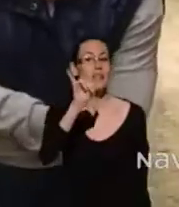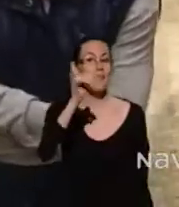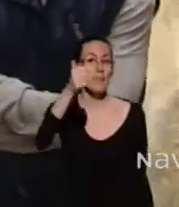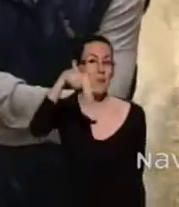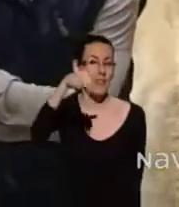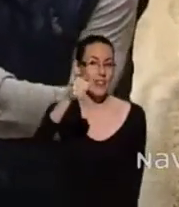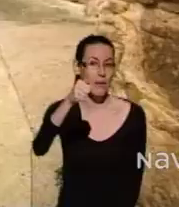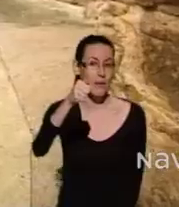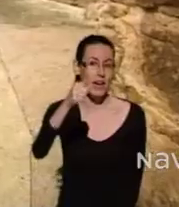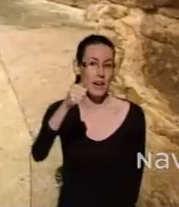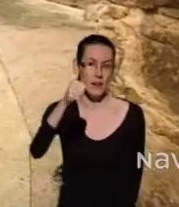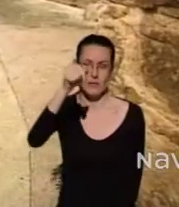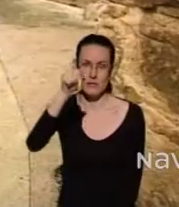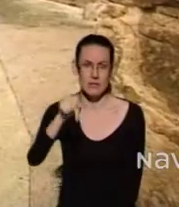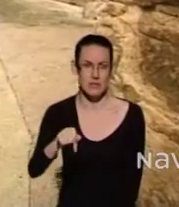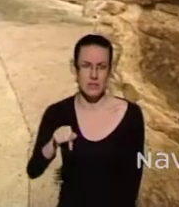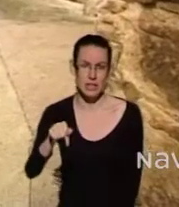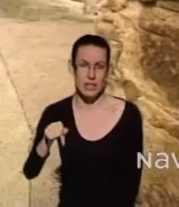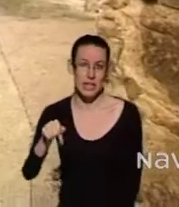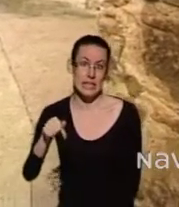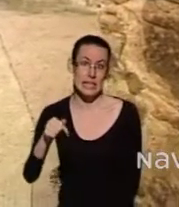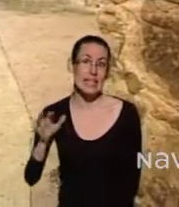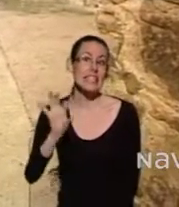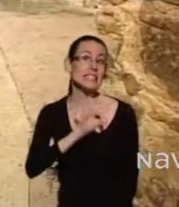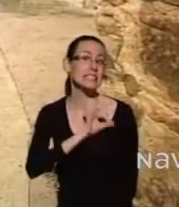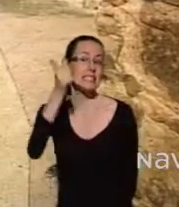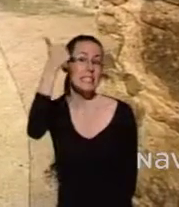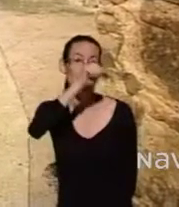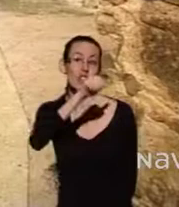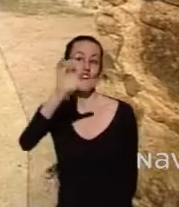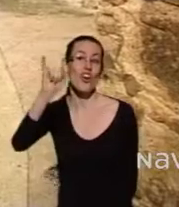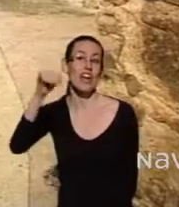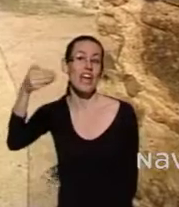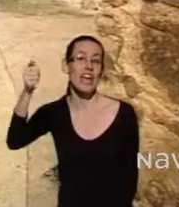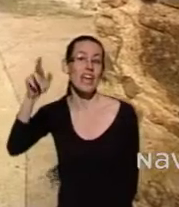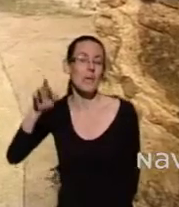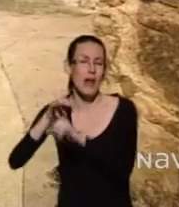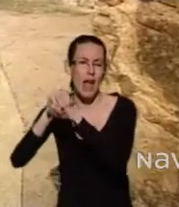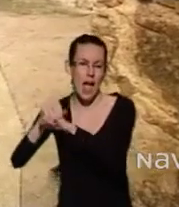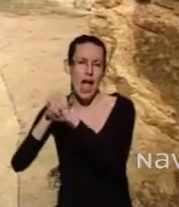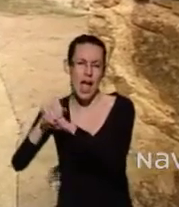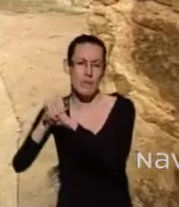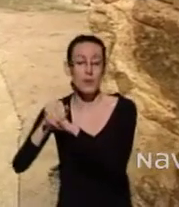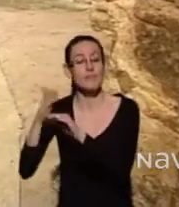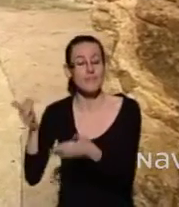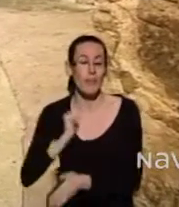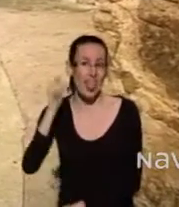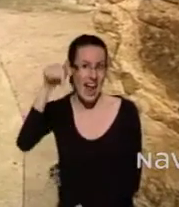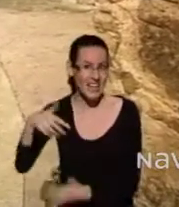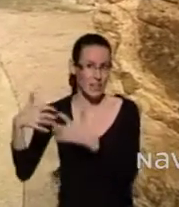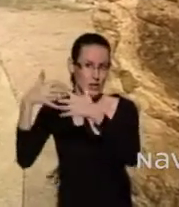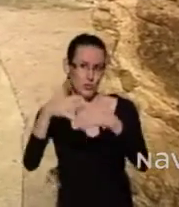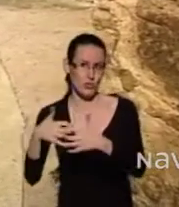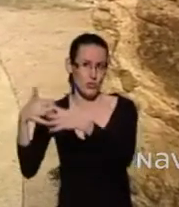leal, Ximeno de Aibar, el señor del castillo, lo acogió y lucharon. El príncipe de Viana fue apresado. Lo llevaron